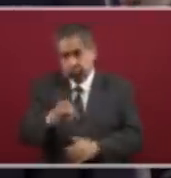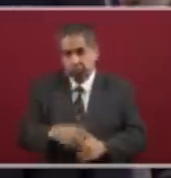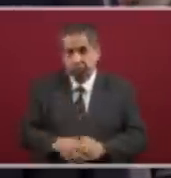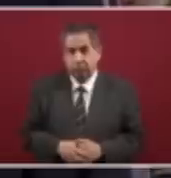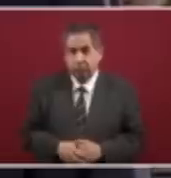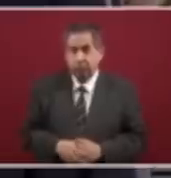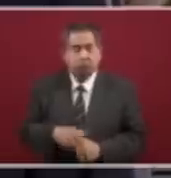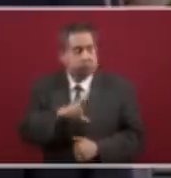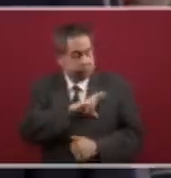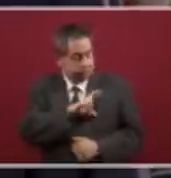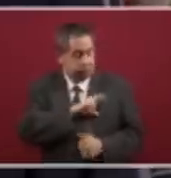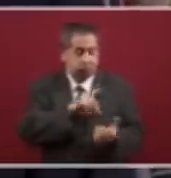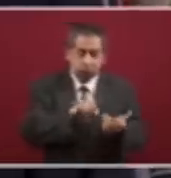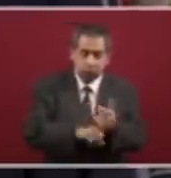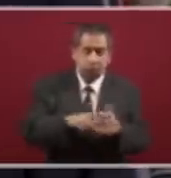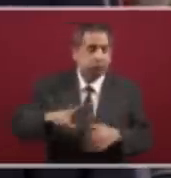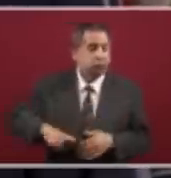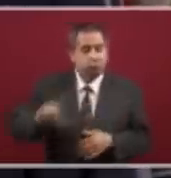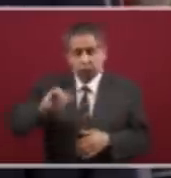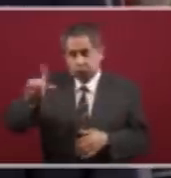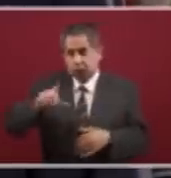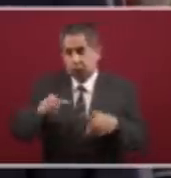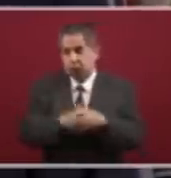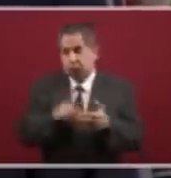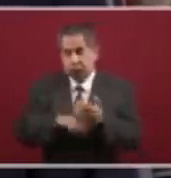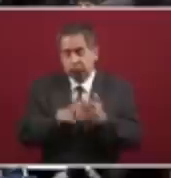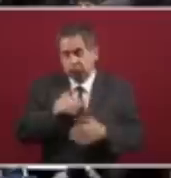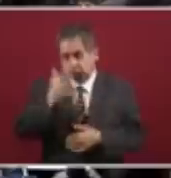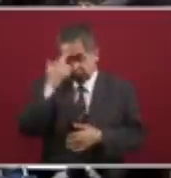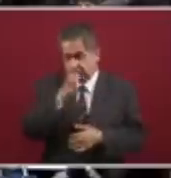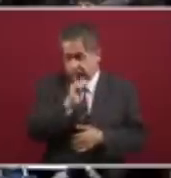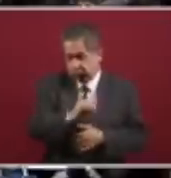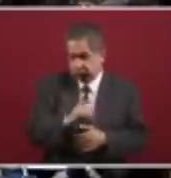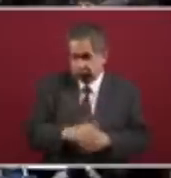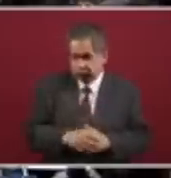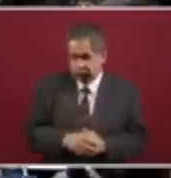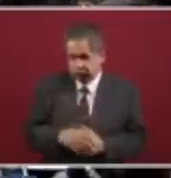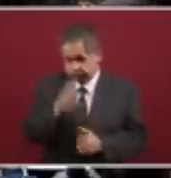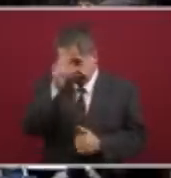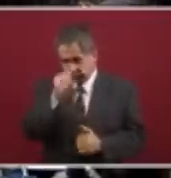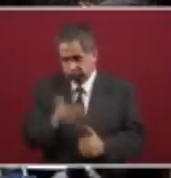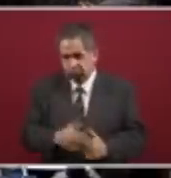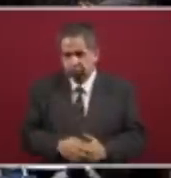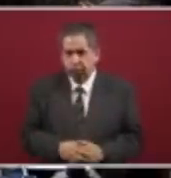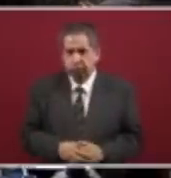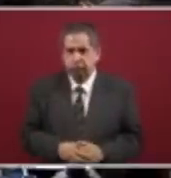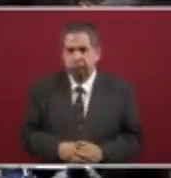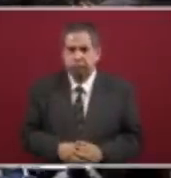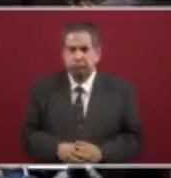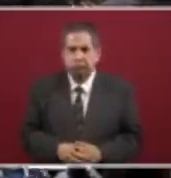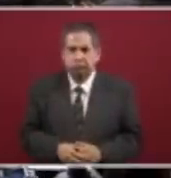privados como funcionarios públicos si de acuerdo